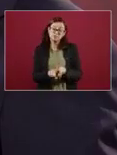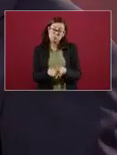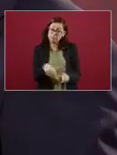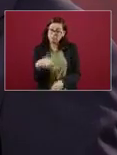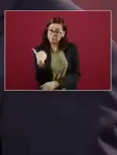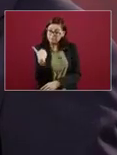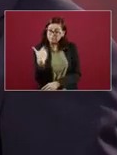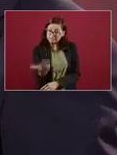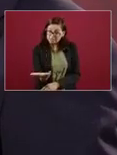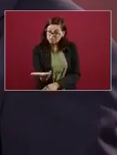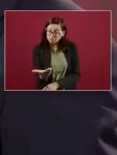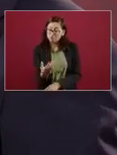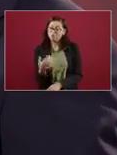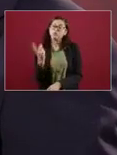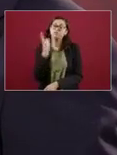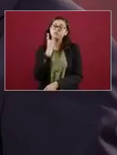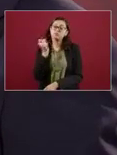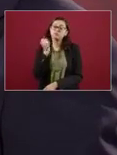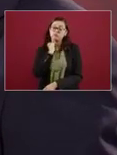pendiente.